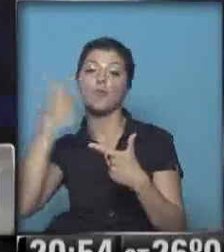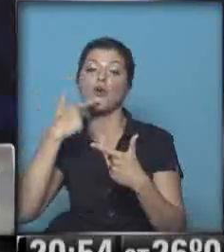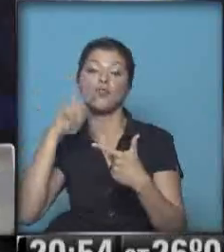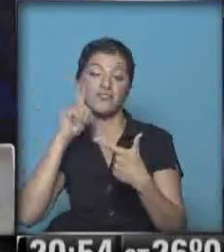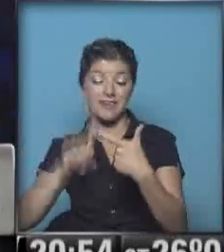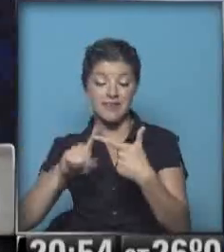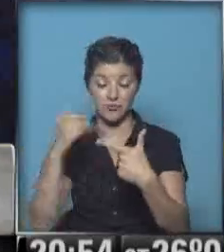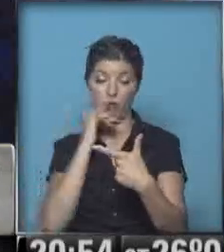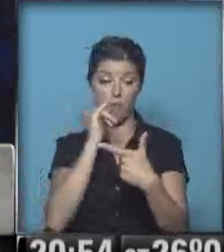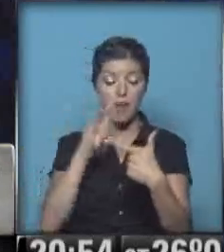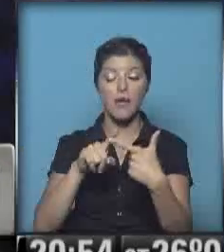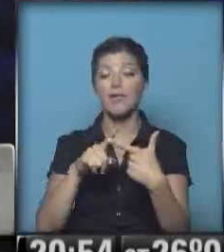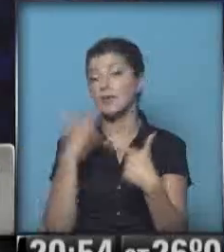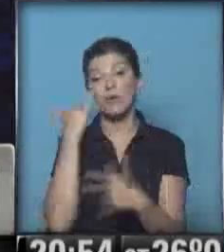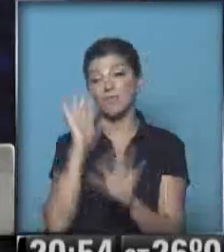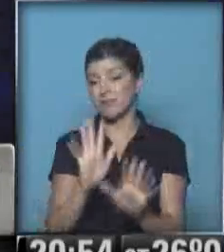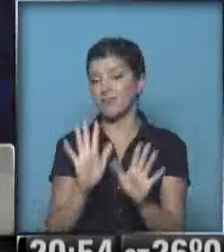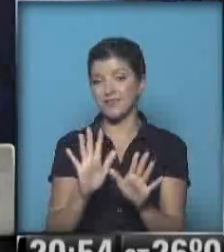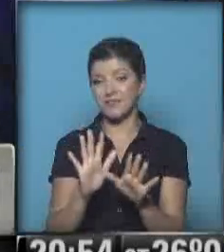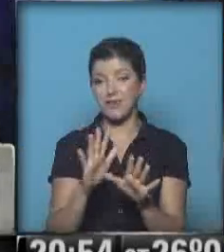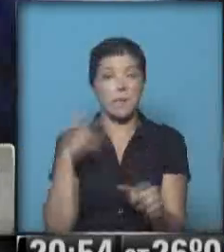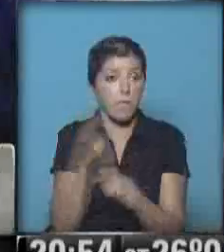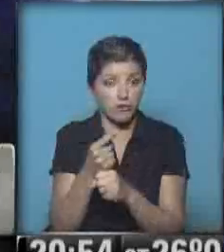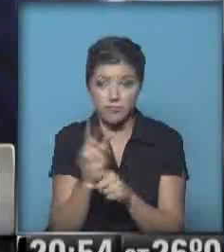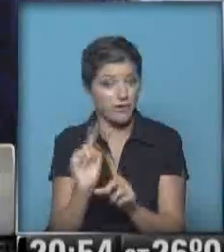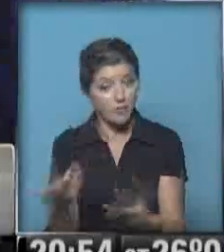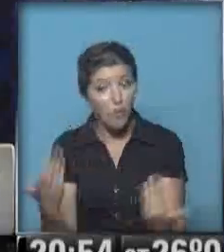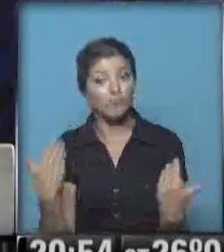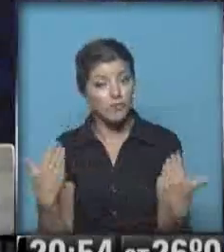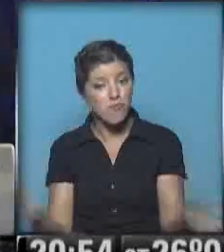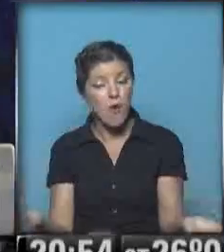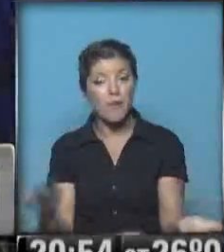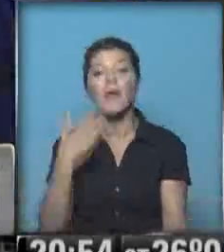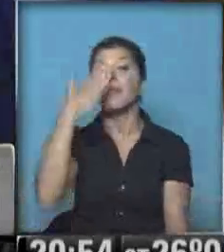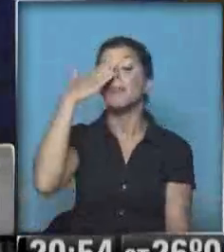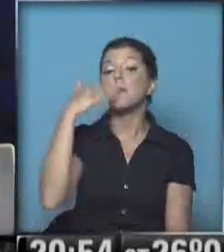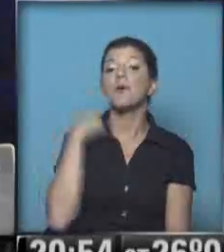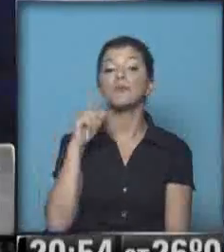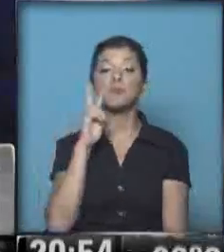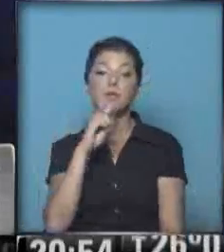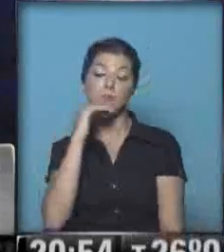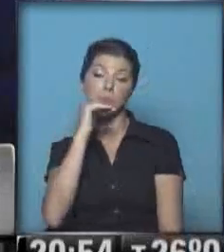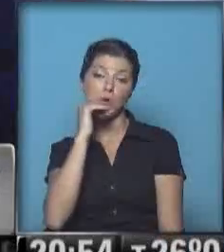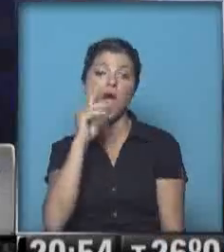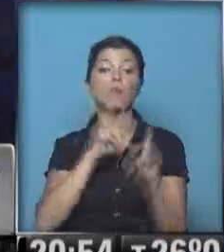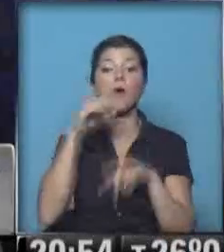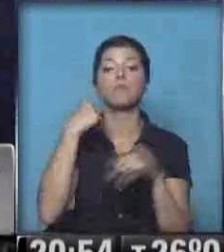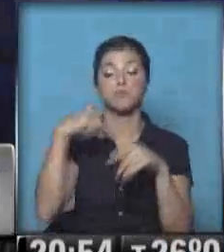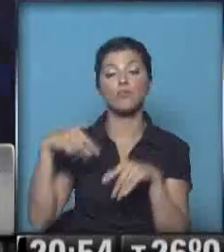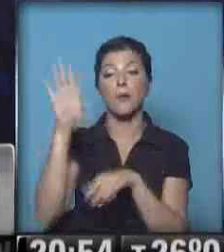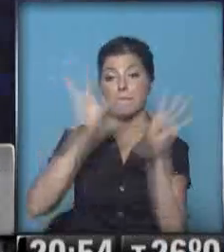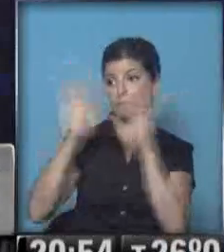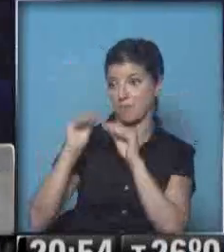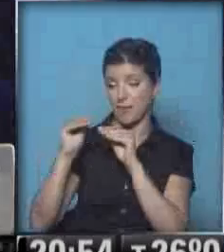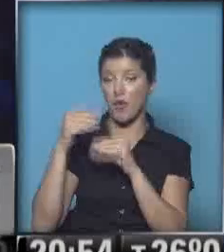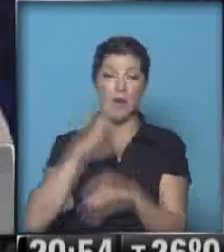defensa. Y bueno, y salió, no es imposible. Después en el discurso ustedes tomarán más cosas que voy a decir. Es